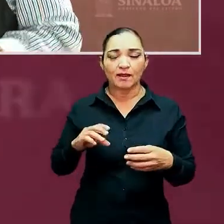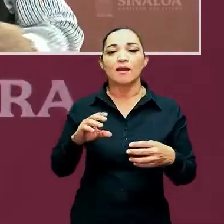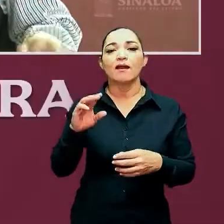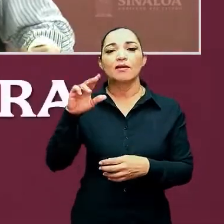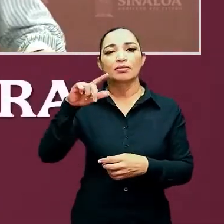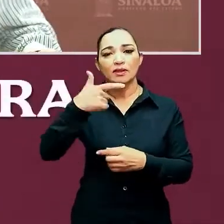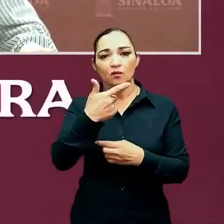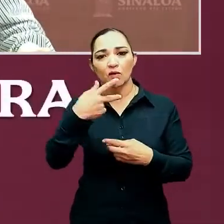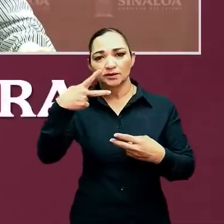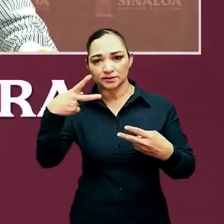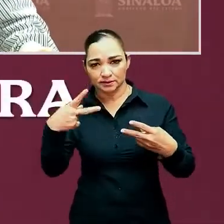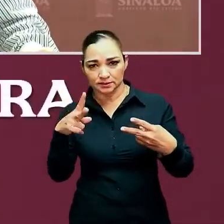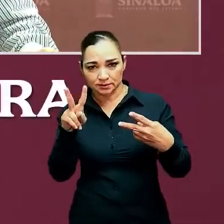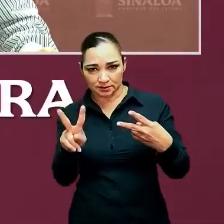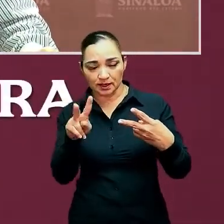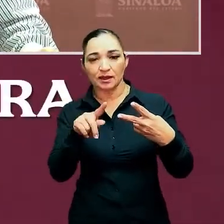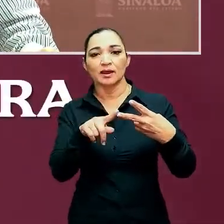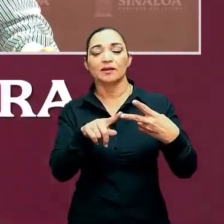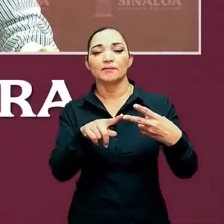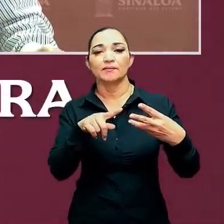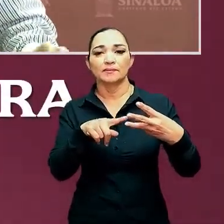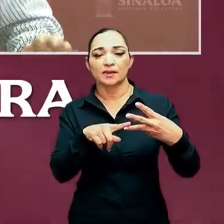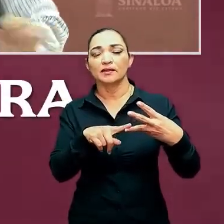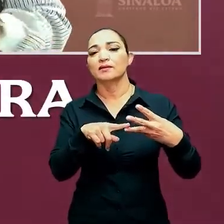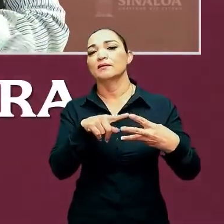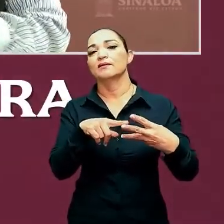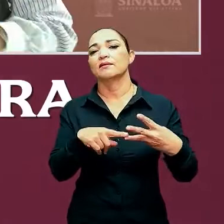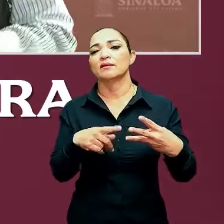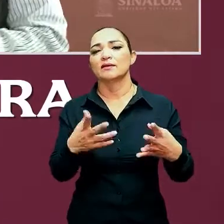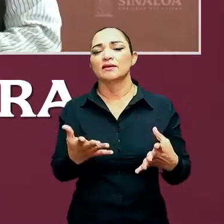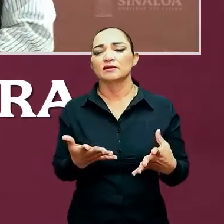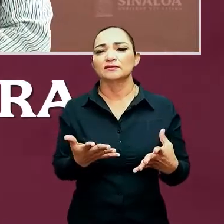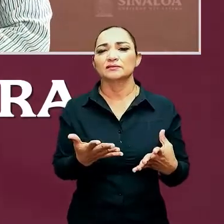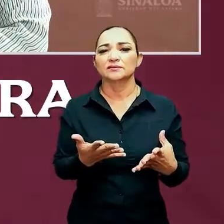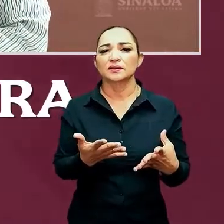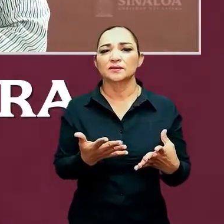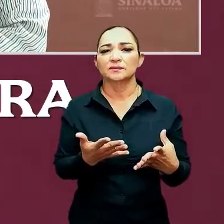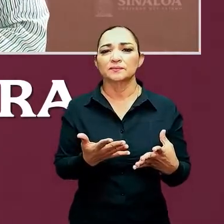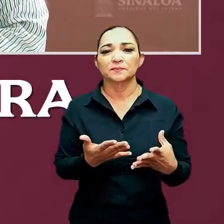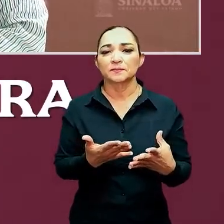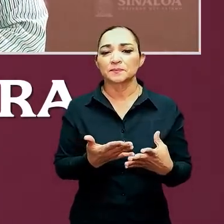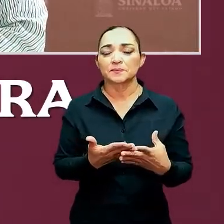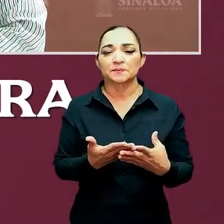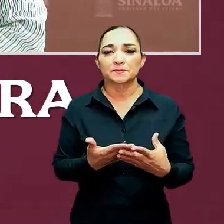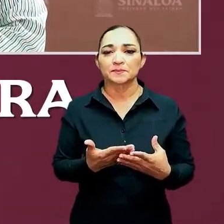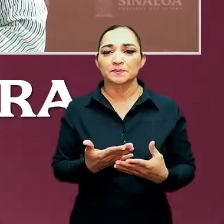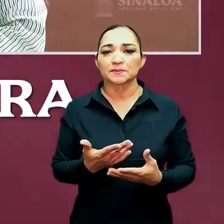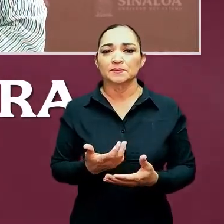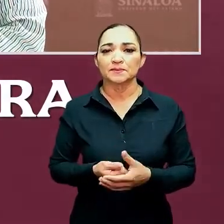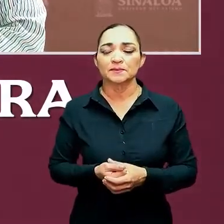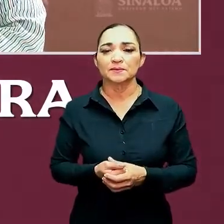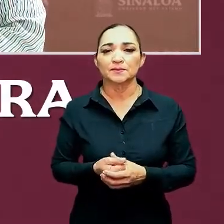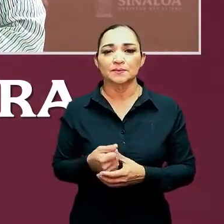El estadio de Guasave. Muy bien. Incluso se dice que Hablu invirtió 65 millones de pesos.